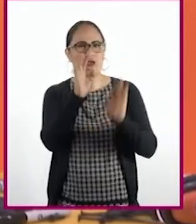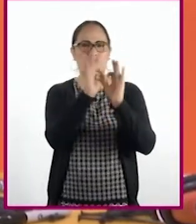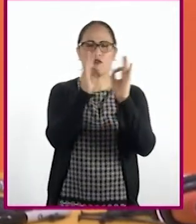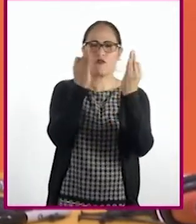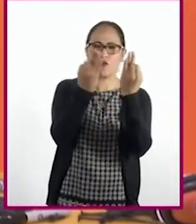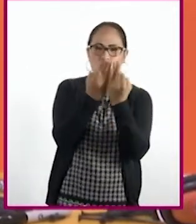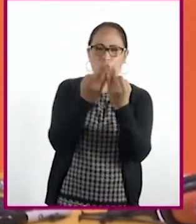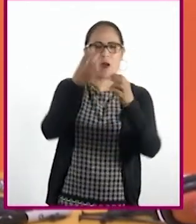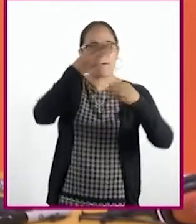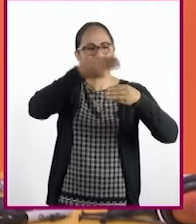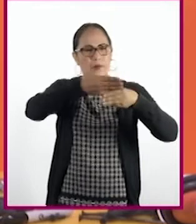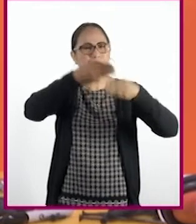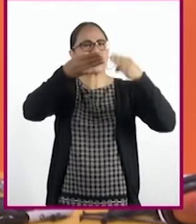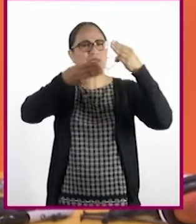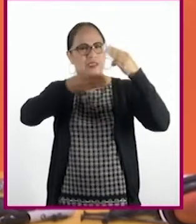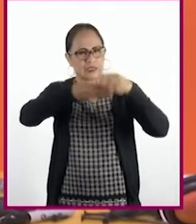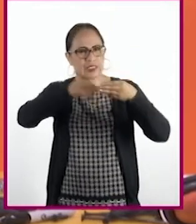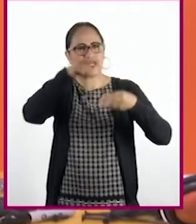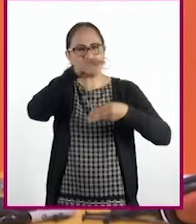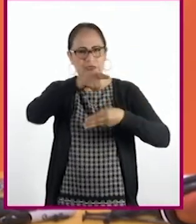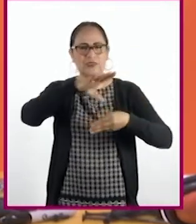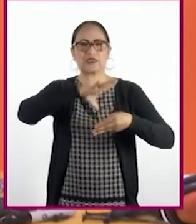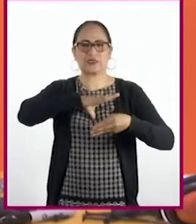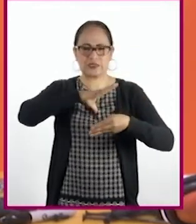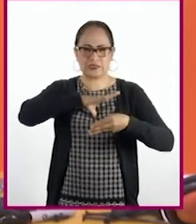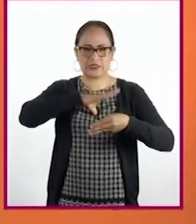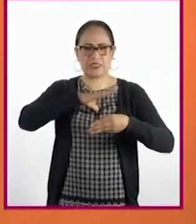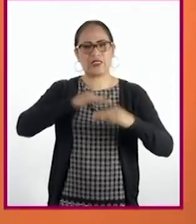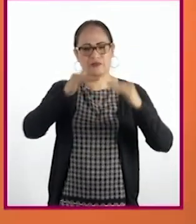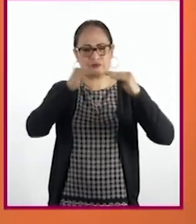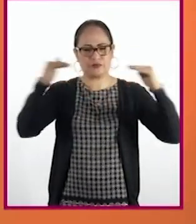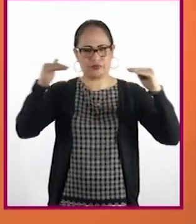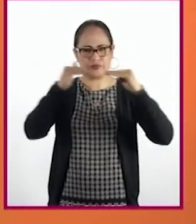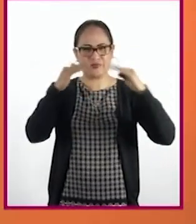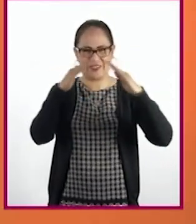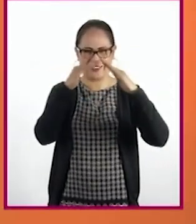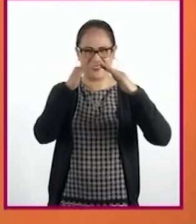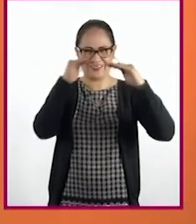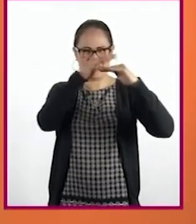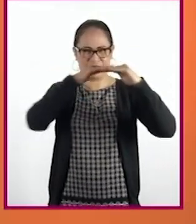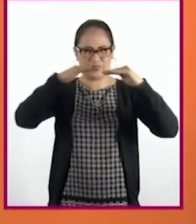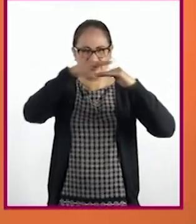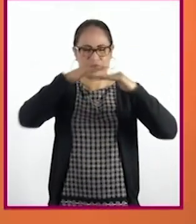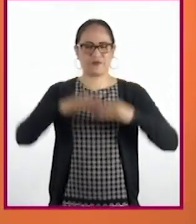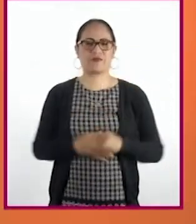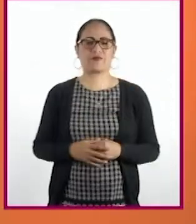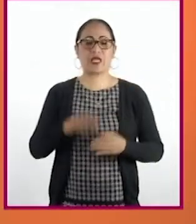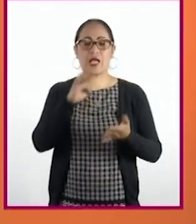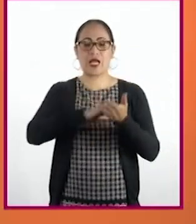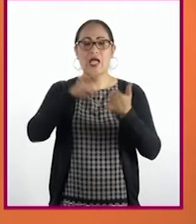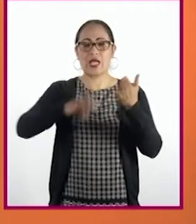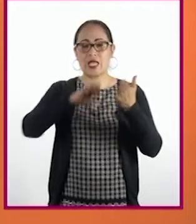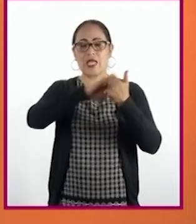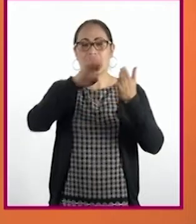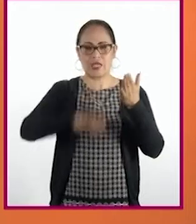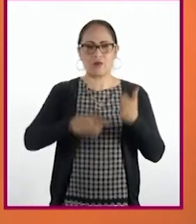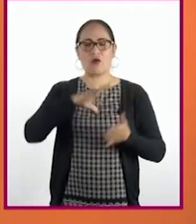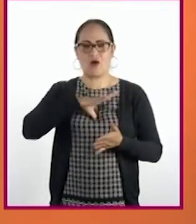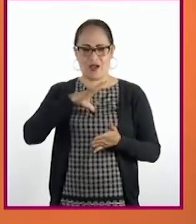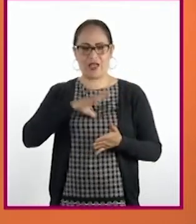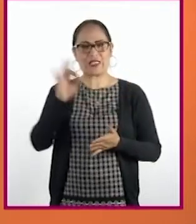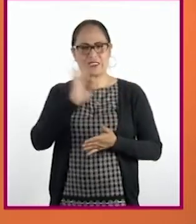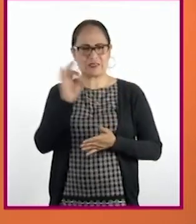materiales con los que se encuentran hechos los techos. Aquí vemos algunos ejemplos que quizás les